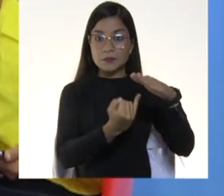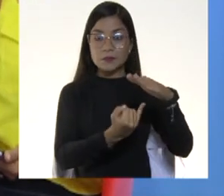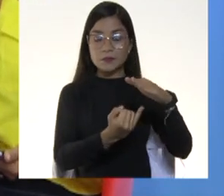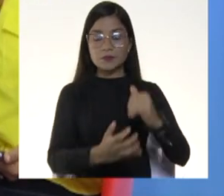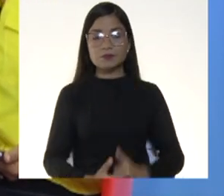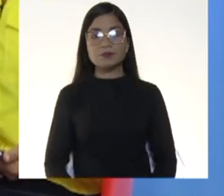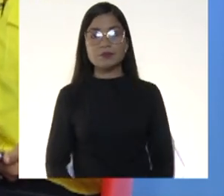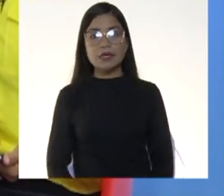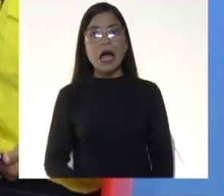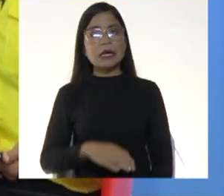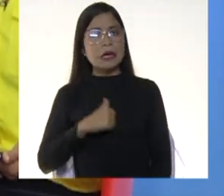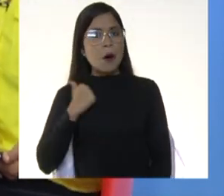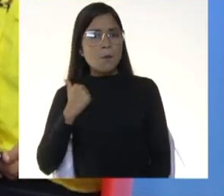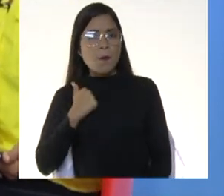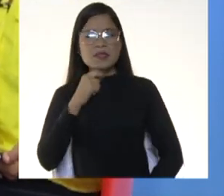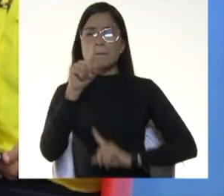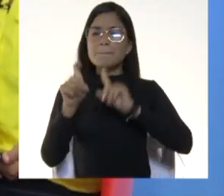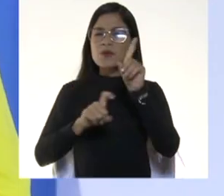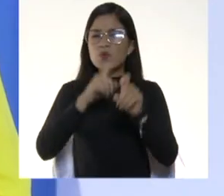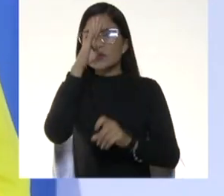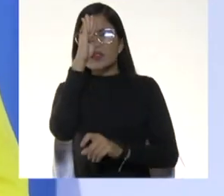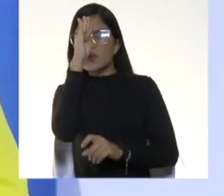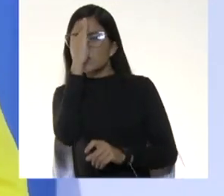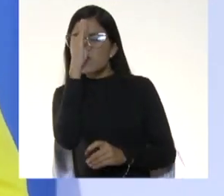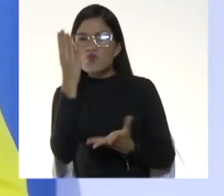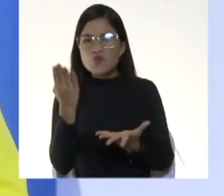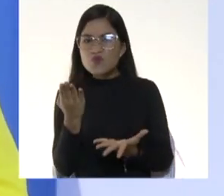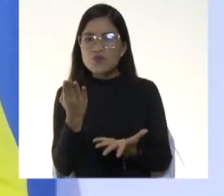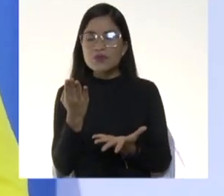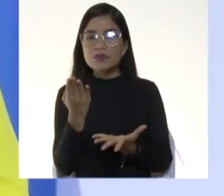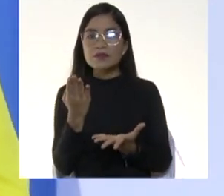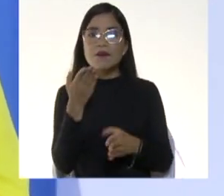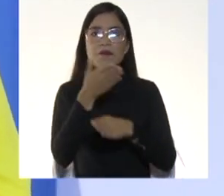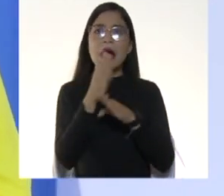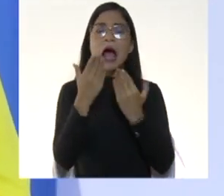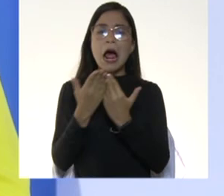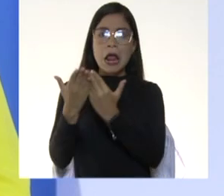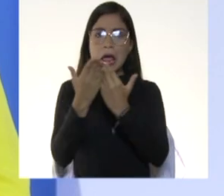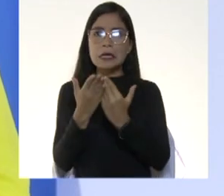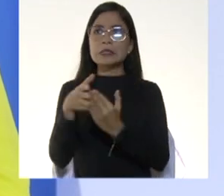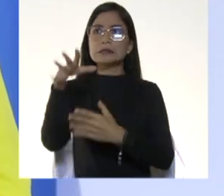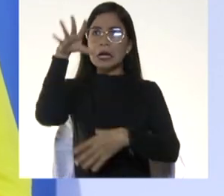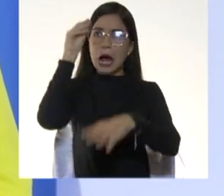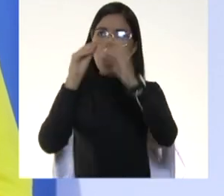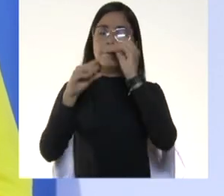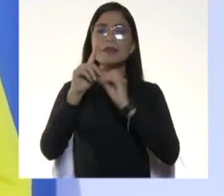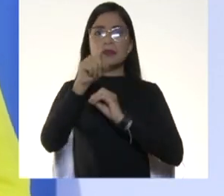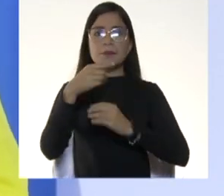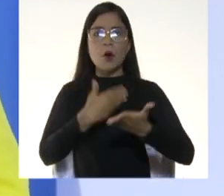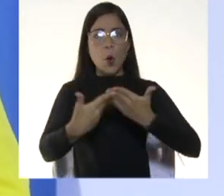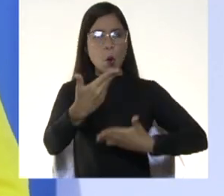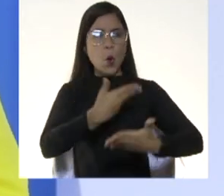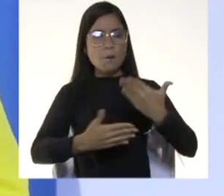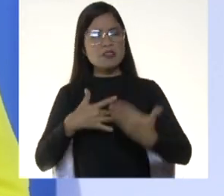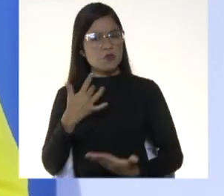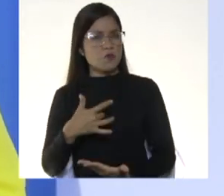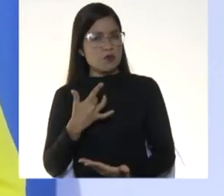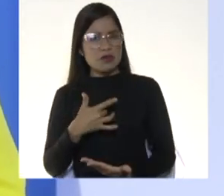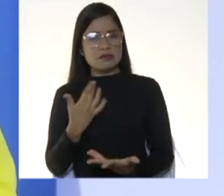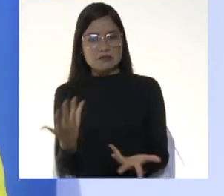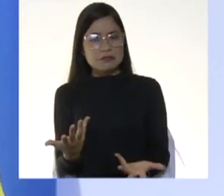aquellas inquietudes, todas aquellas dudas. No solo asistas a clases, sino también puedas compartir cómo te sientes